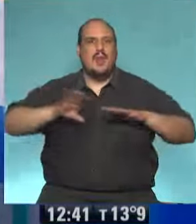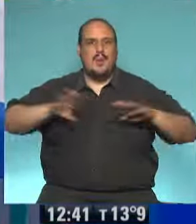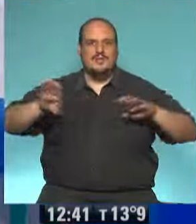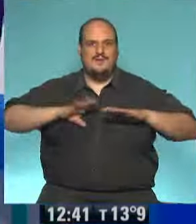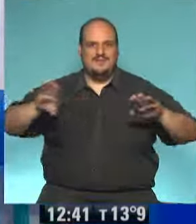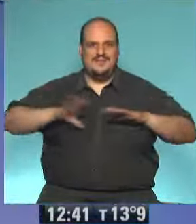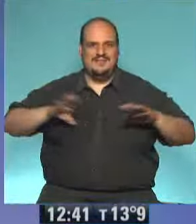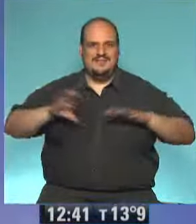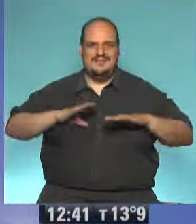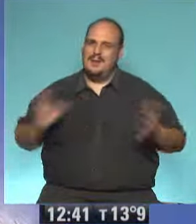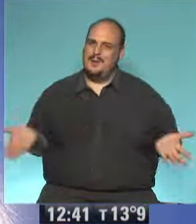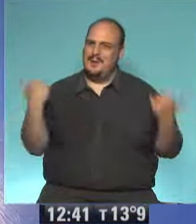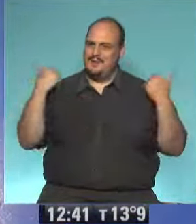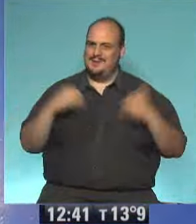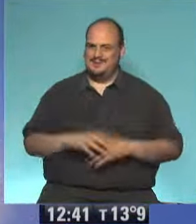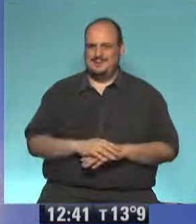física. ¡Vamos todavía!